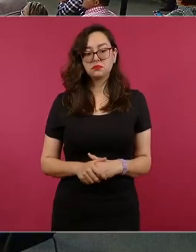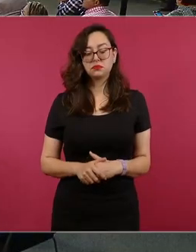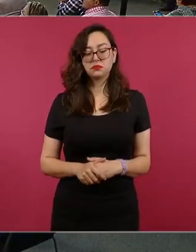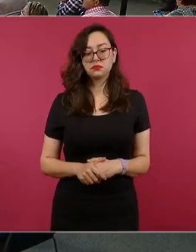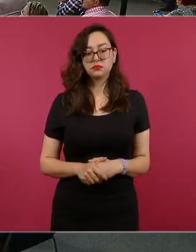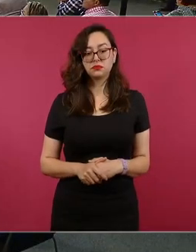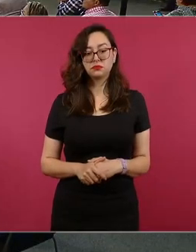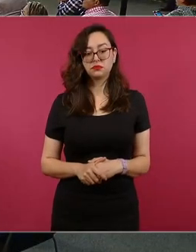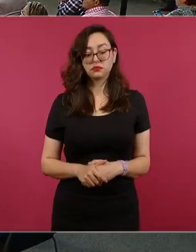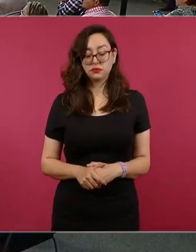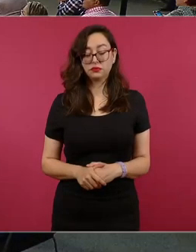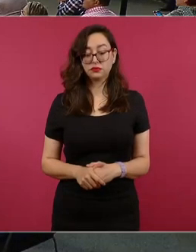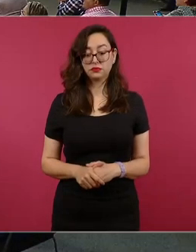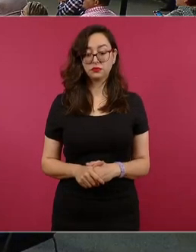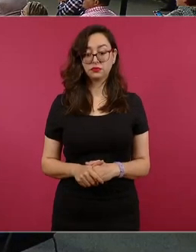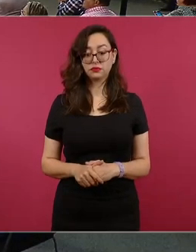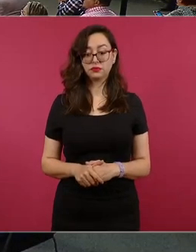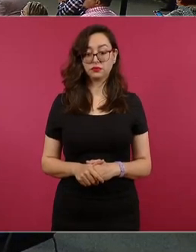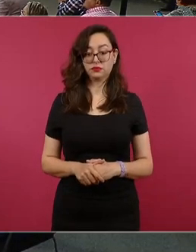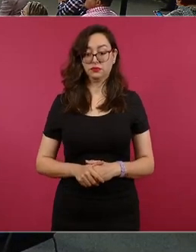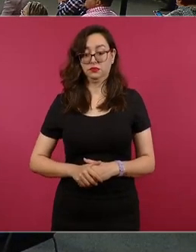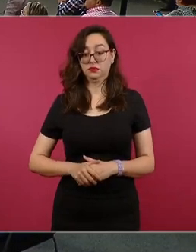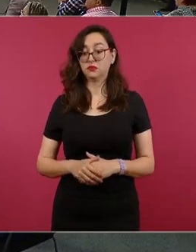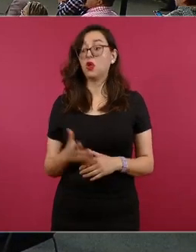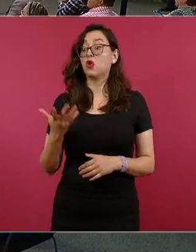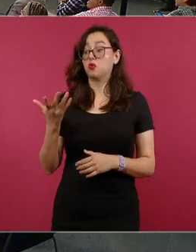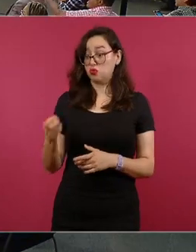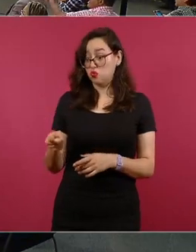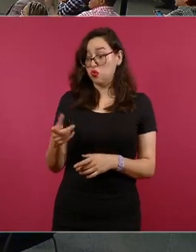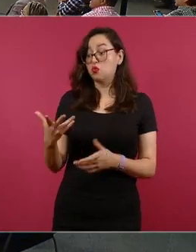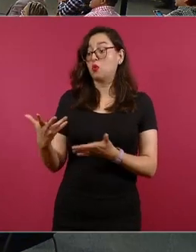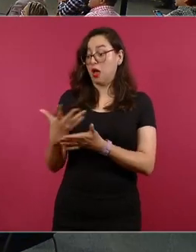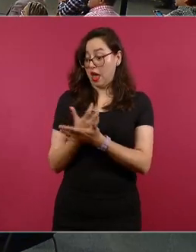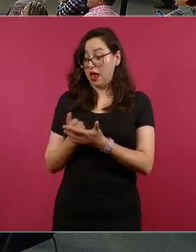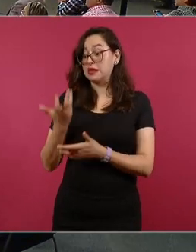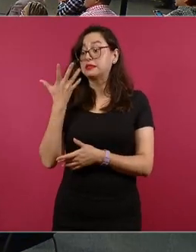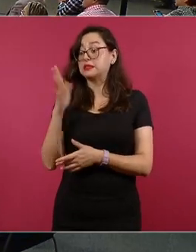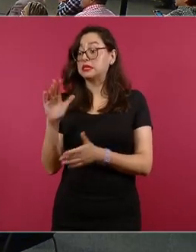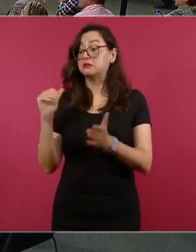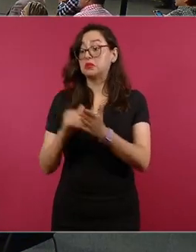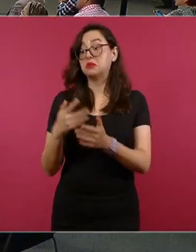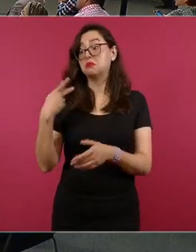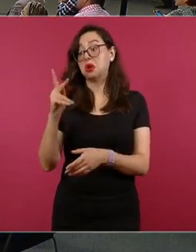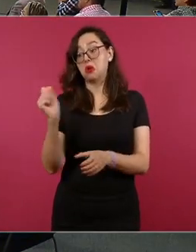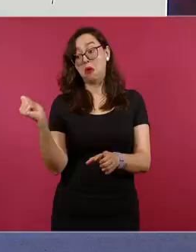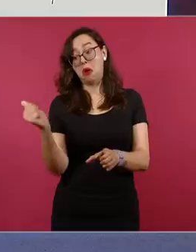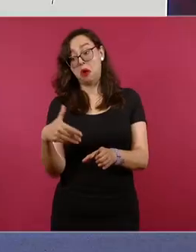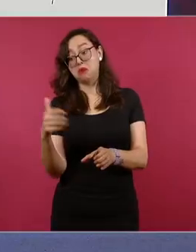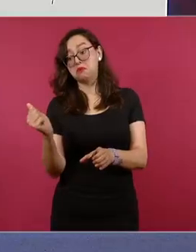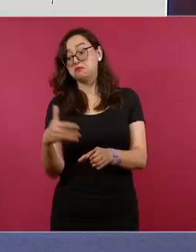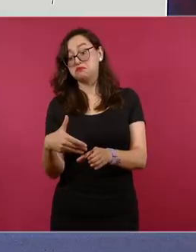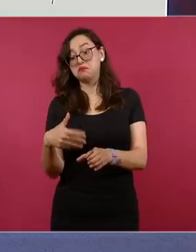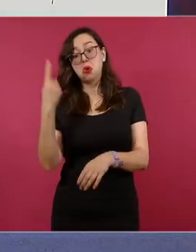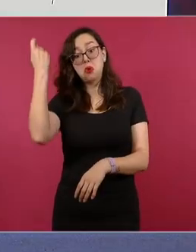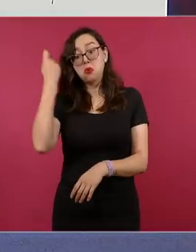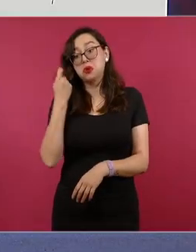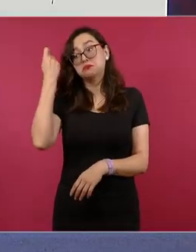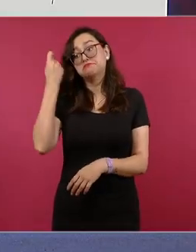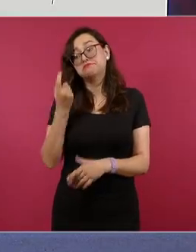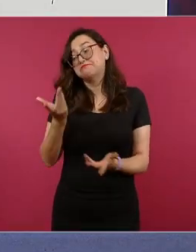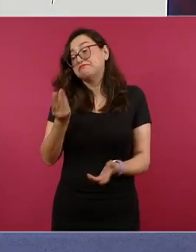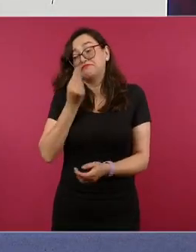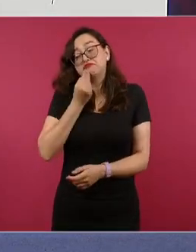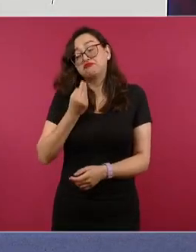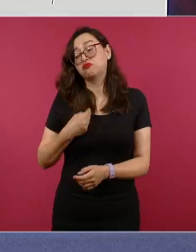aquí está, ganabas 10 mil, te jubilas con 2 mil 700. Entonces, estos